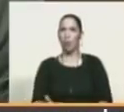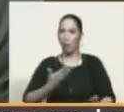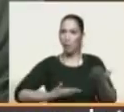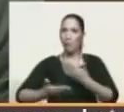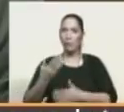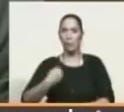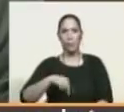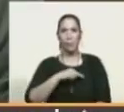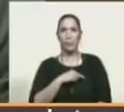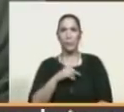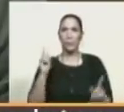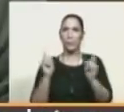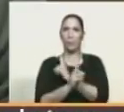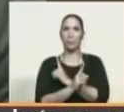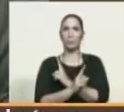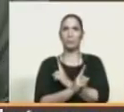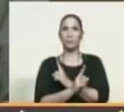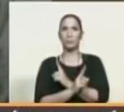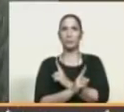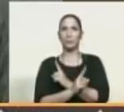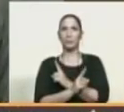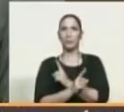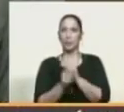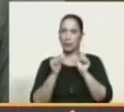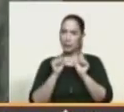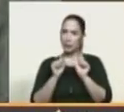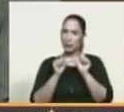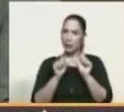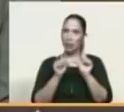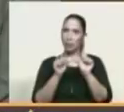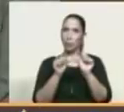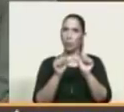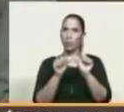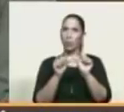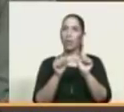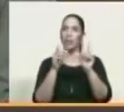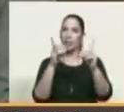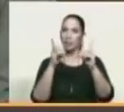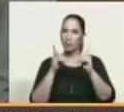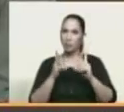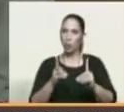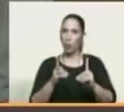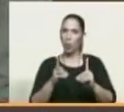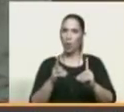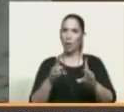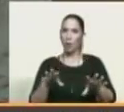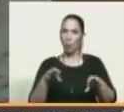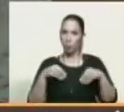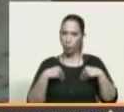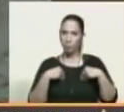nosotros nos convirtamos en seguidores de las decisiones que se tomen.